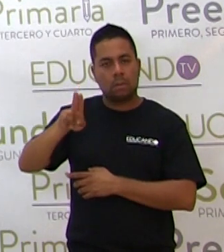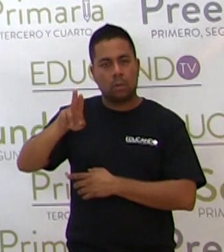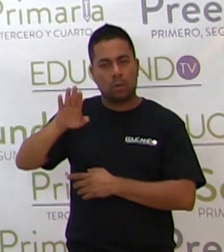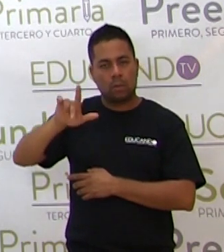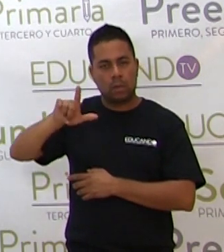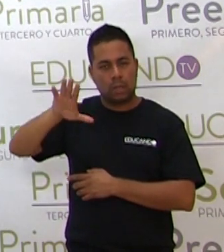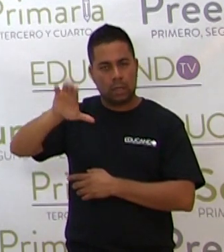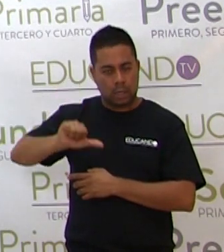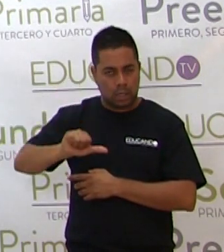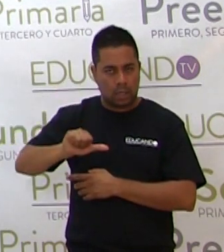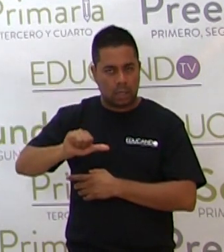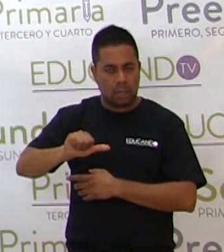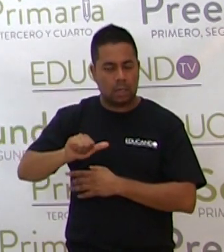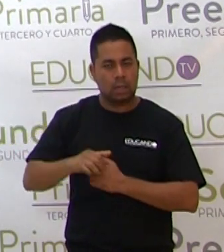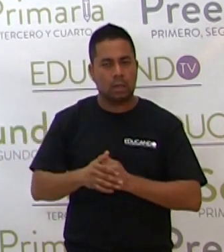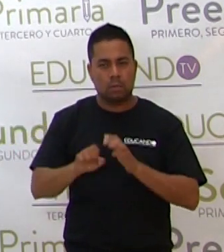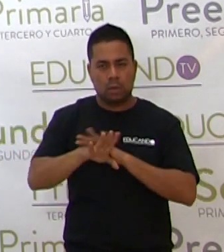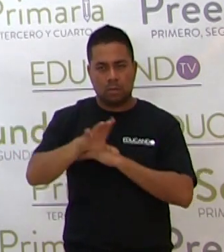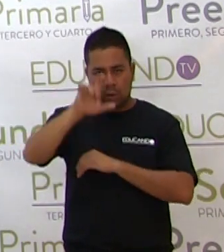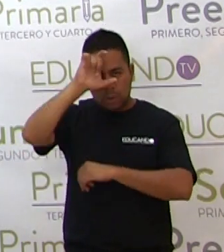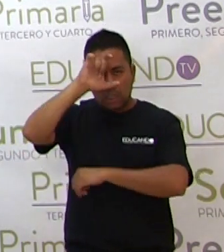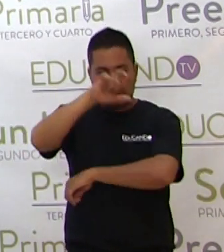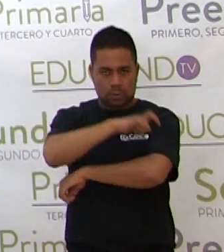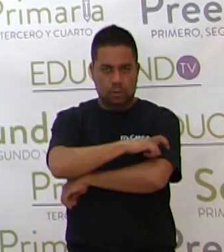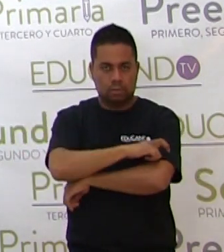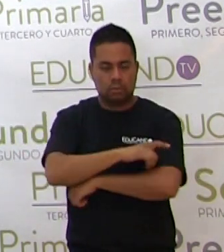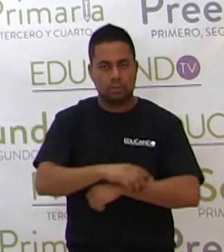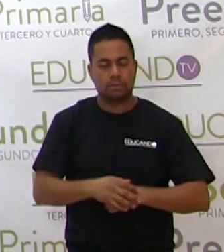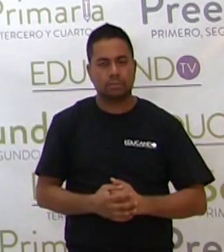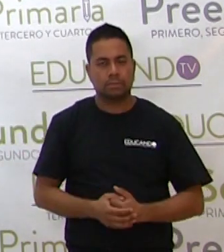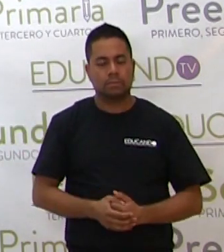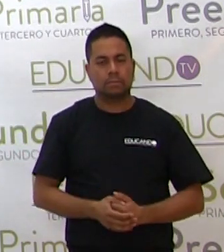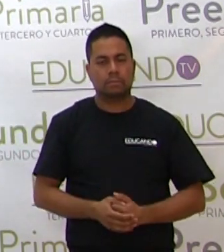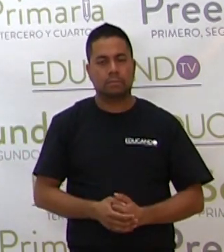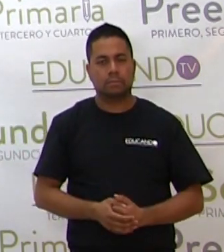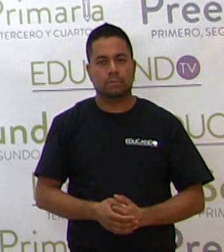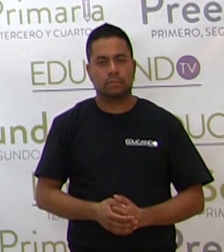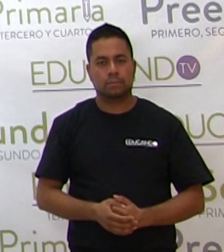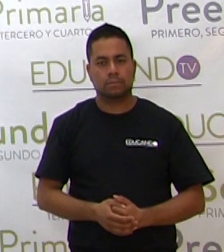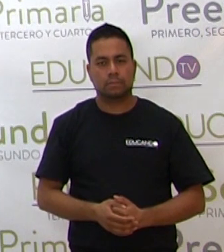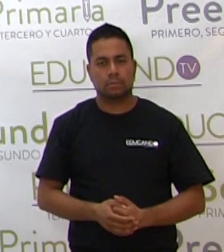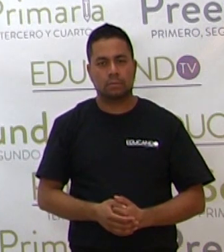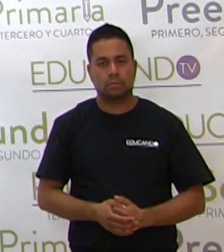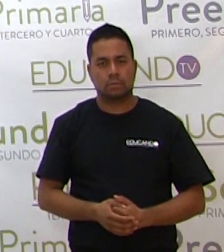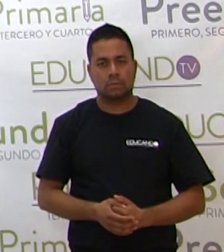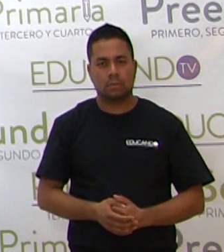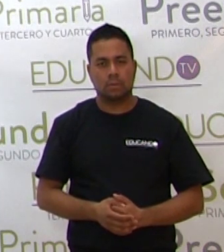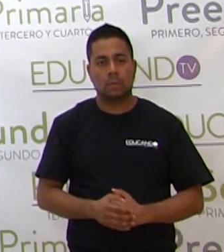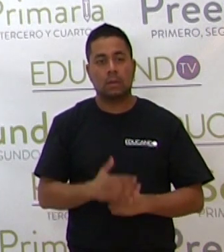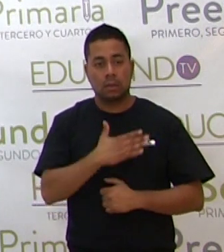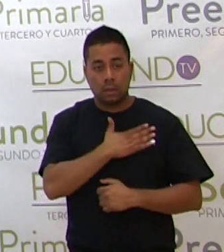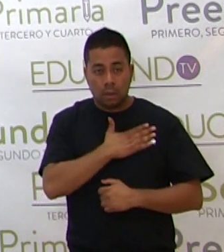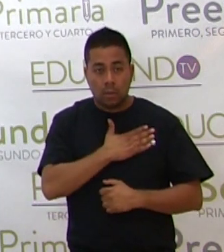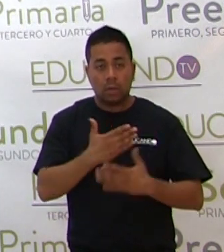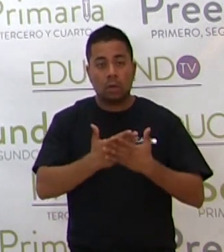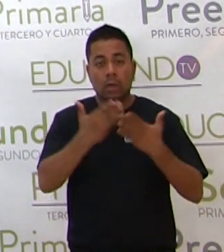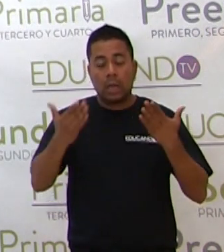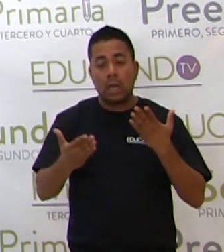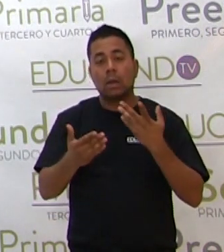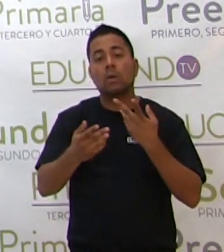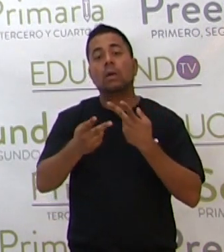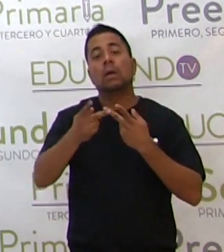democráticas como egipto pues bien vamos a recapitular